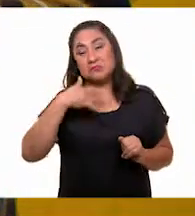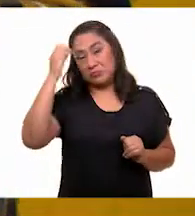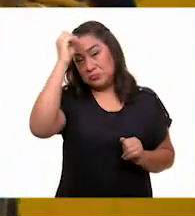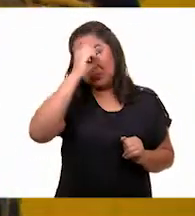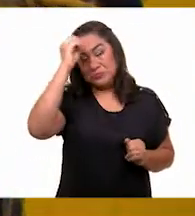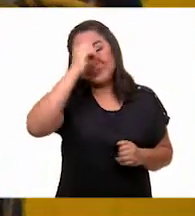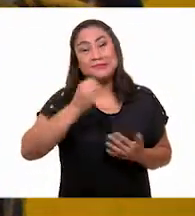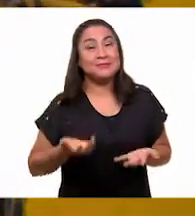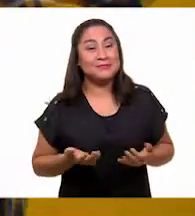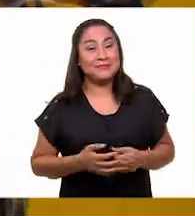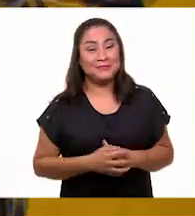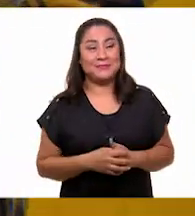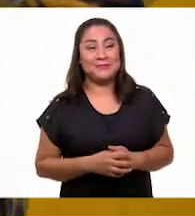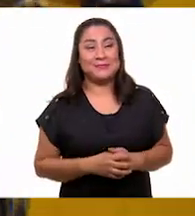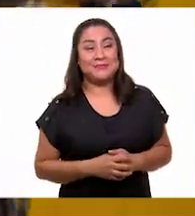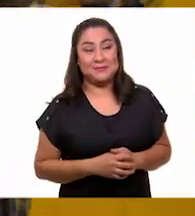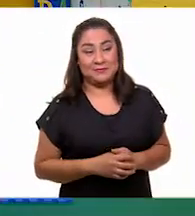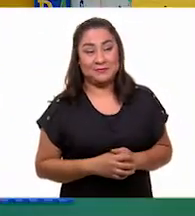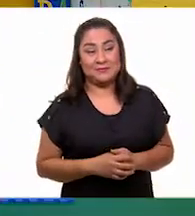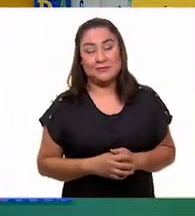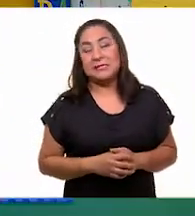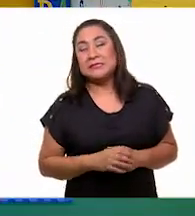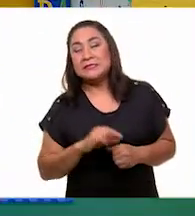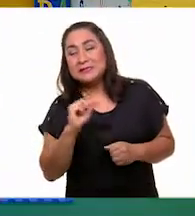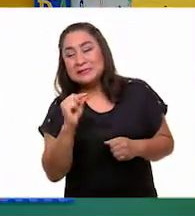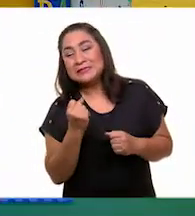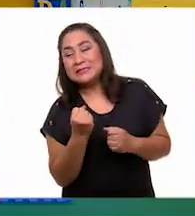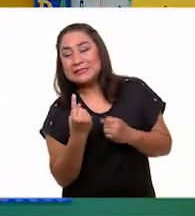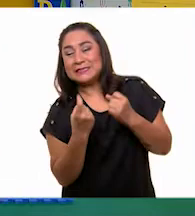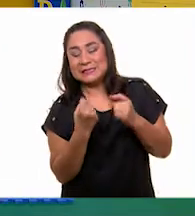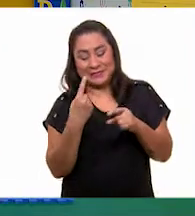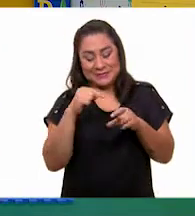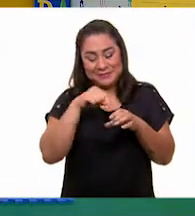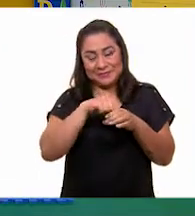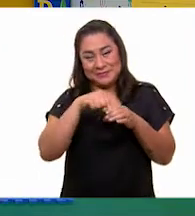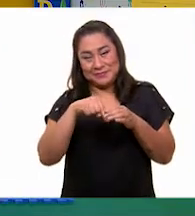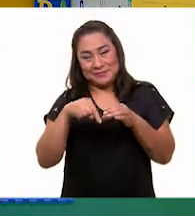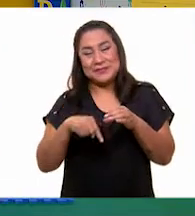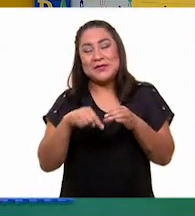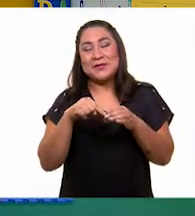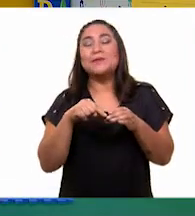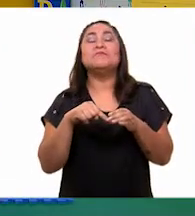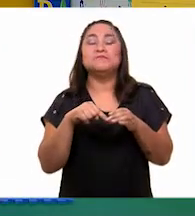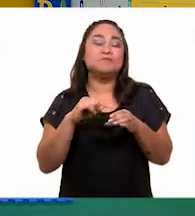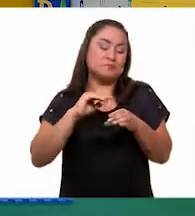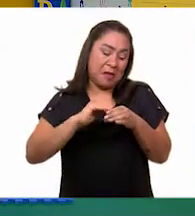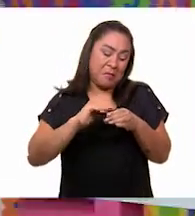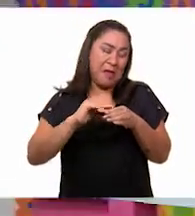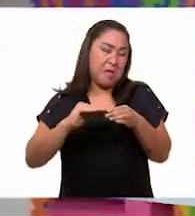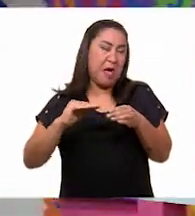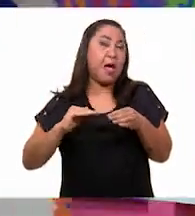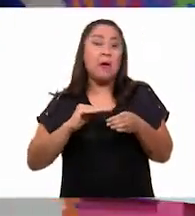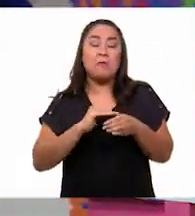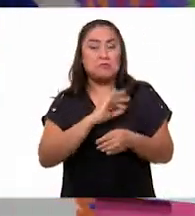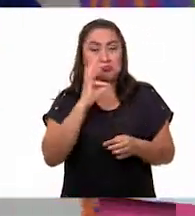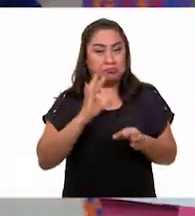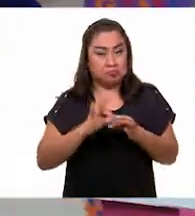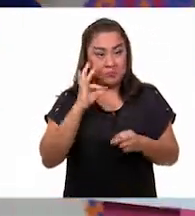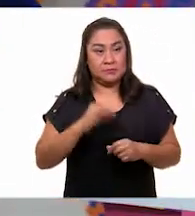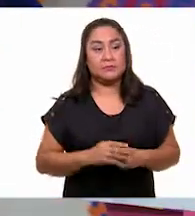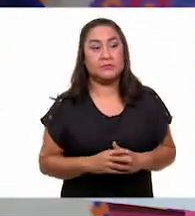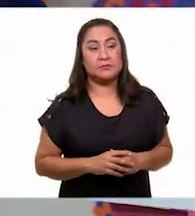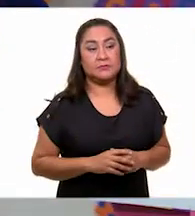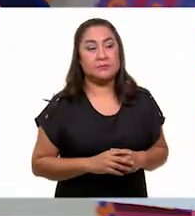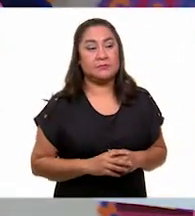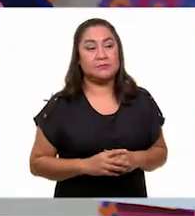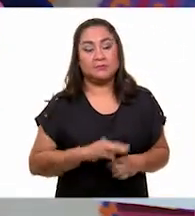¿verdad? ¿Ah? Ah, tiene unos pequeños espacios donde le falta un poquito, pero prácticamente ya está lleno. Listo,